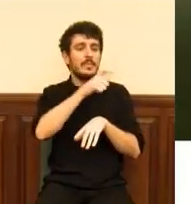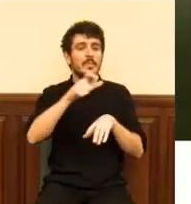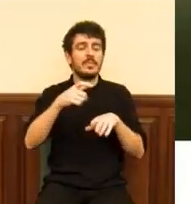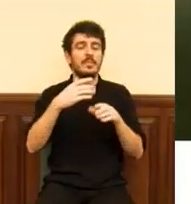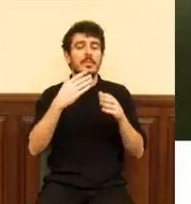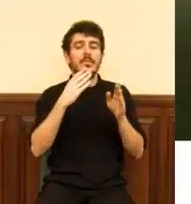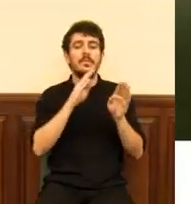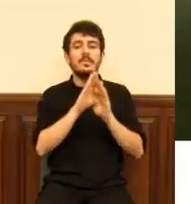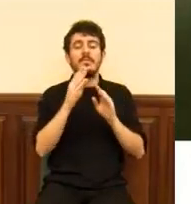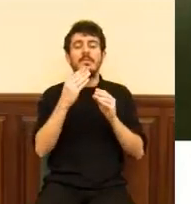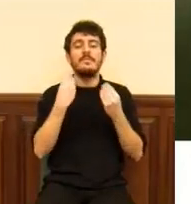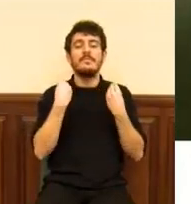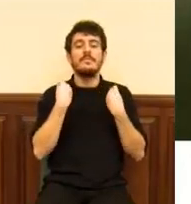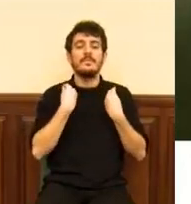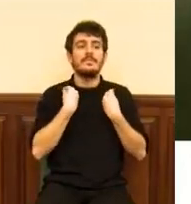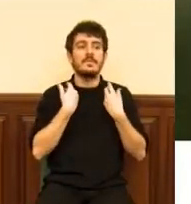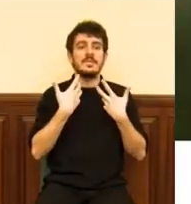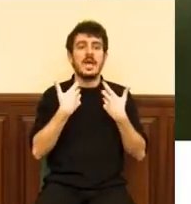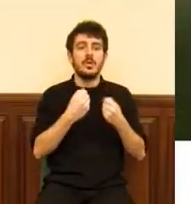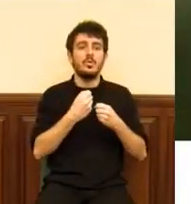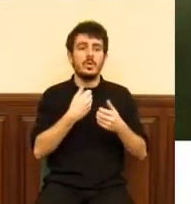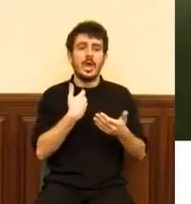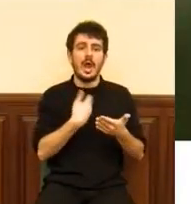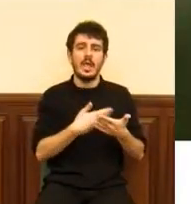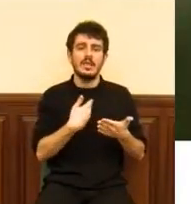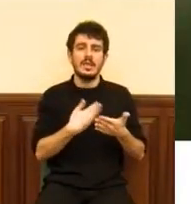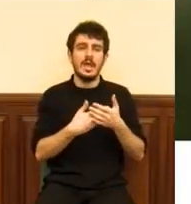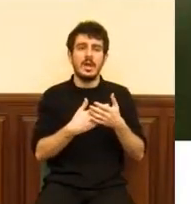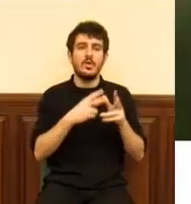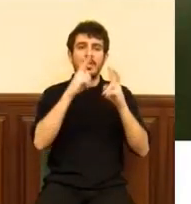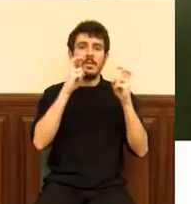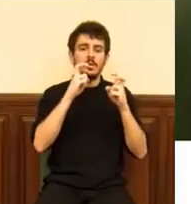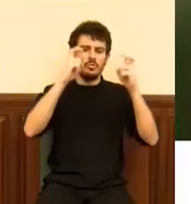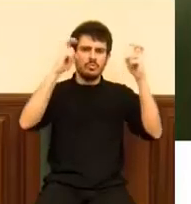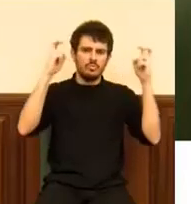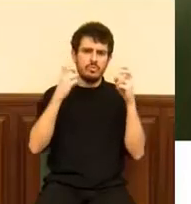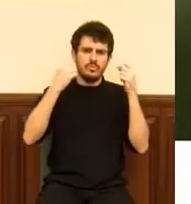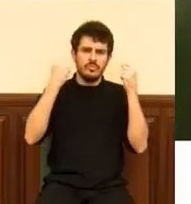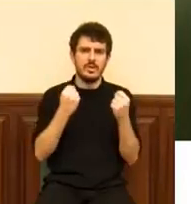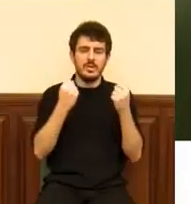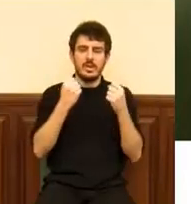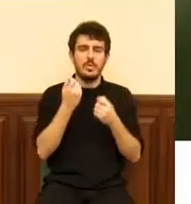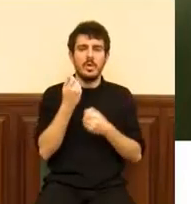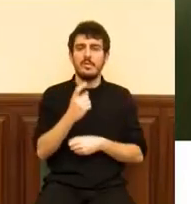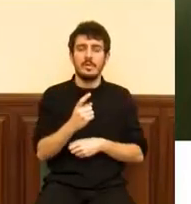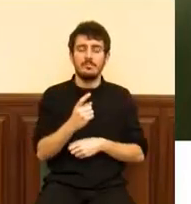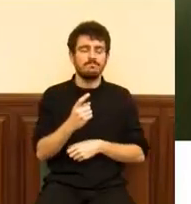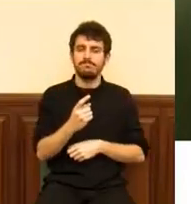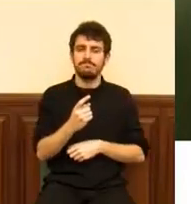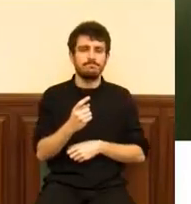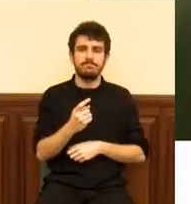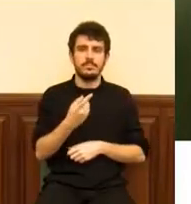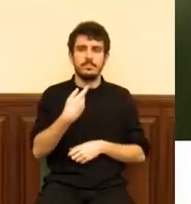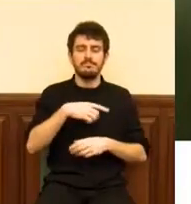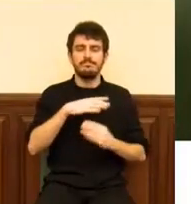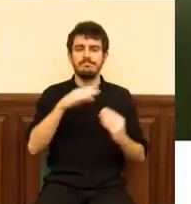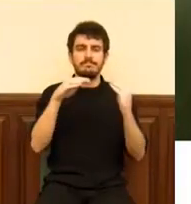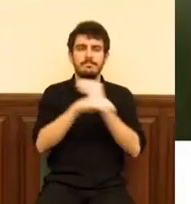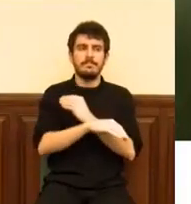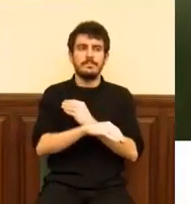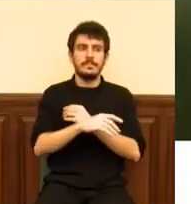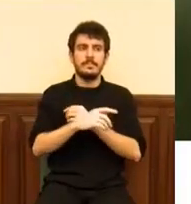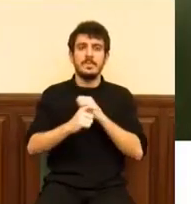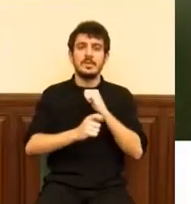ciudadanos, evitando confinamientos severos innecesarios. No estamos de acuerdo con esto. Yo lo de la estrategia de